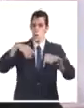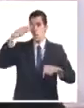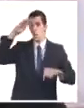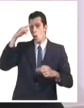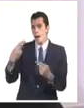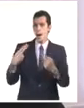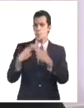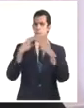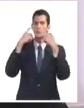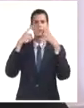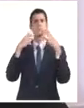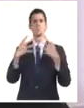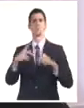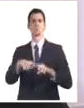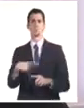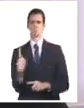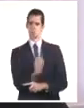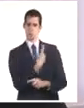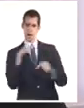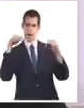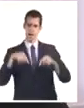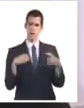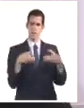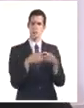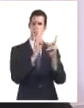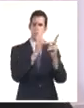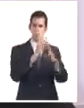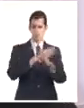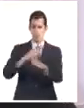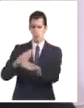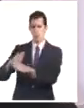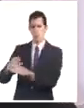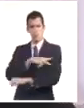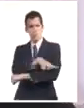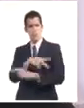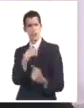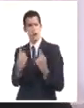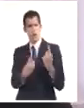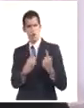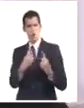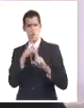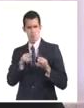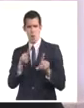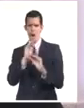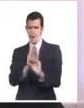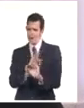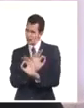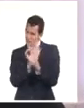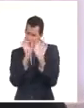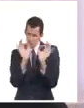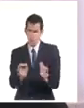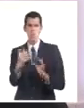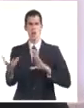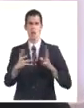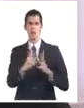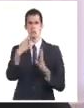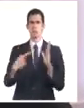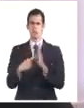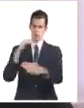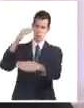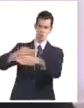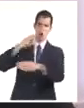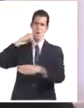porque estamos reunidos varios partidos, varios países, uniendo una sola voz para condenar ese bloqueo,